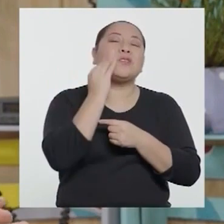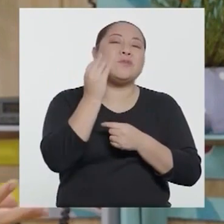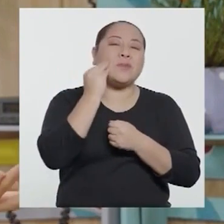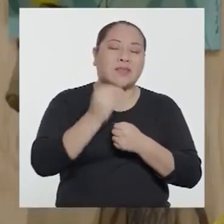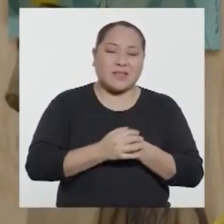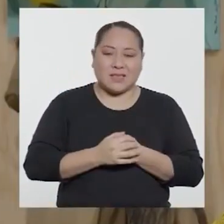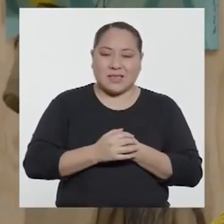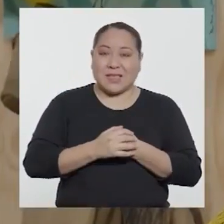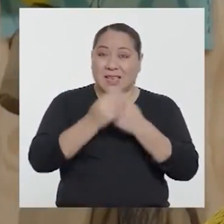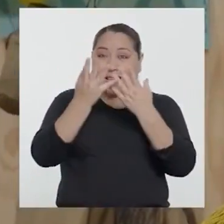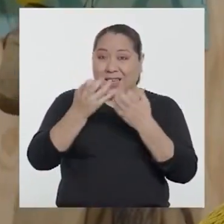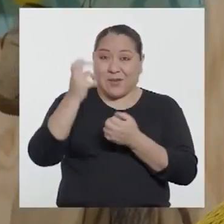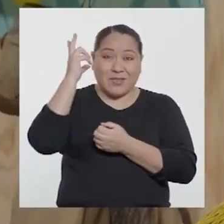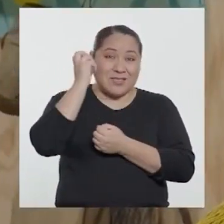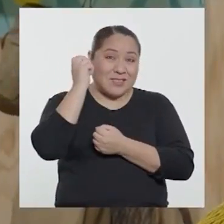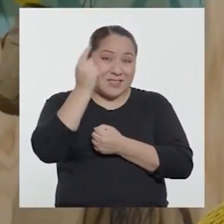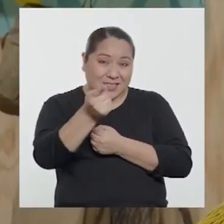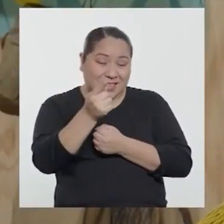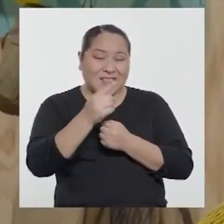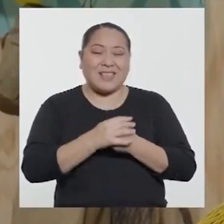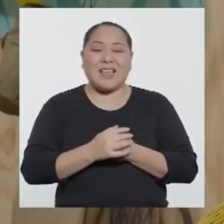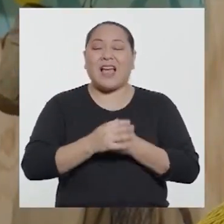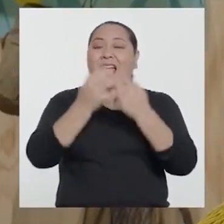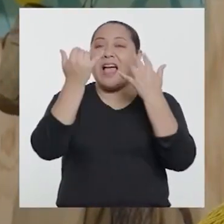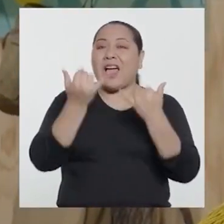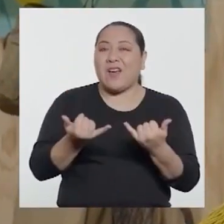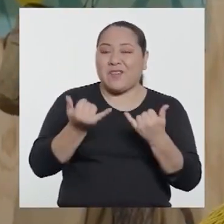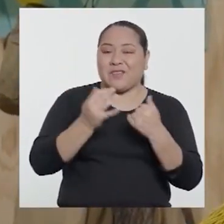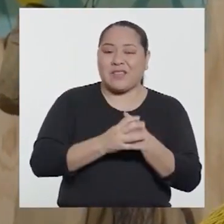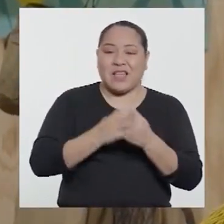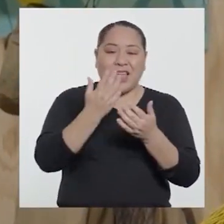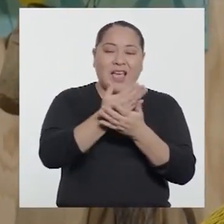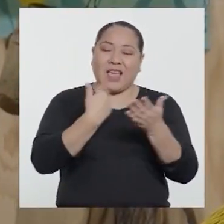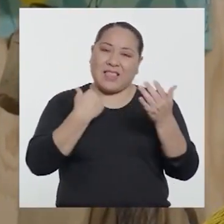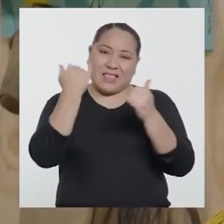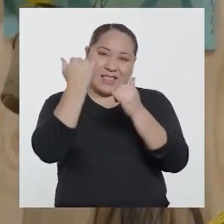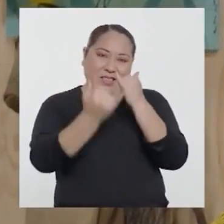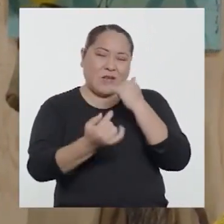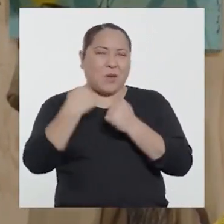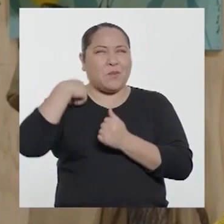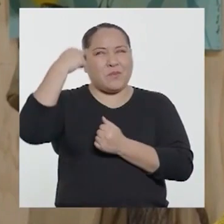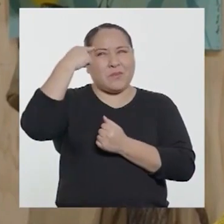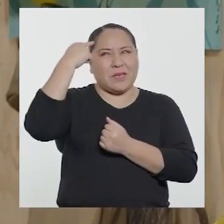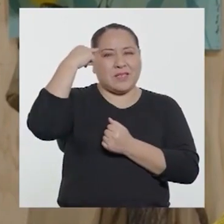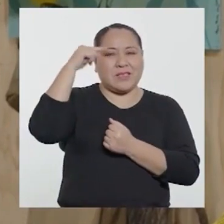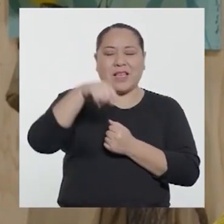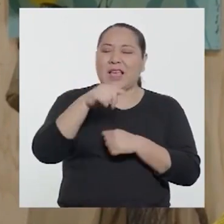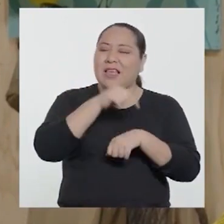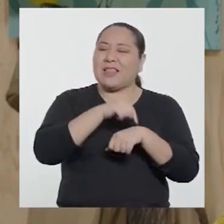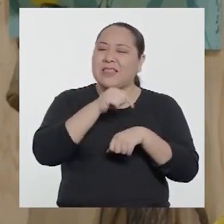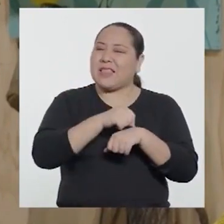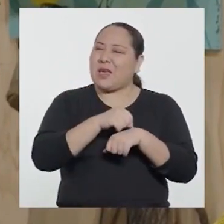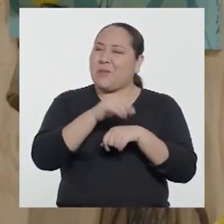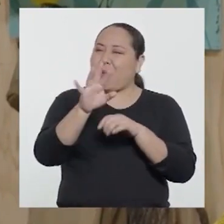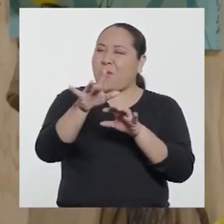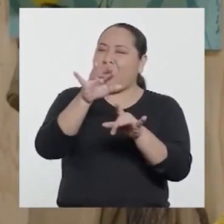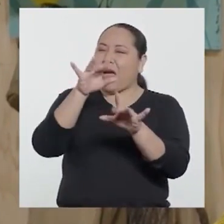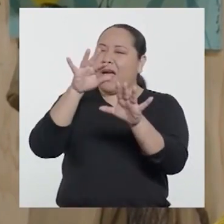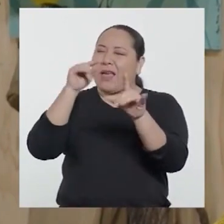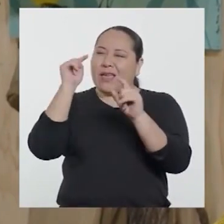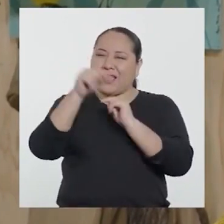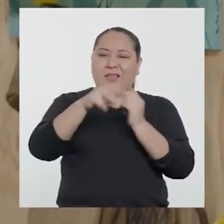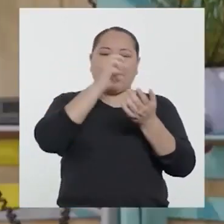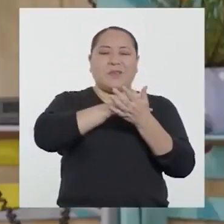experiencias. ¡Queremos escucharlos! Ahora, antes de irnos, creo que nos toca el momento más mágico